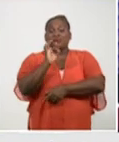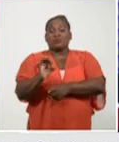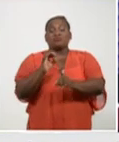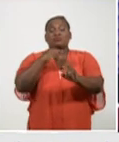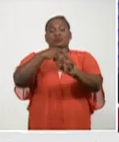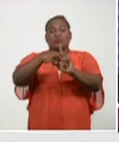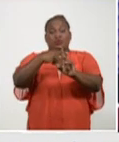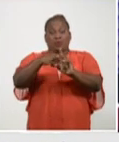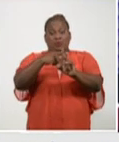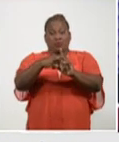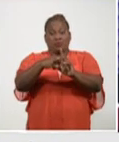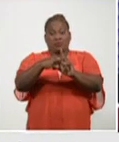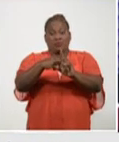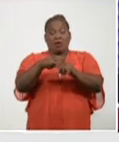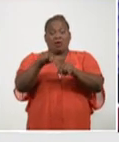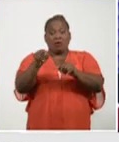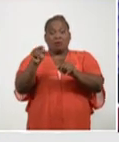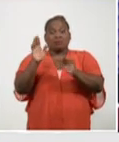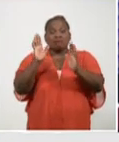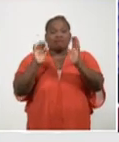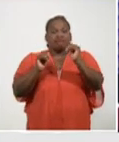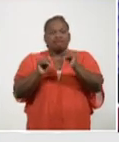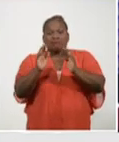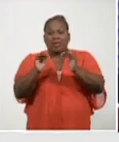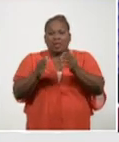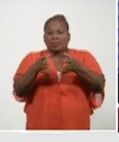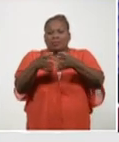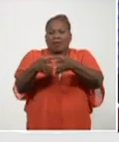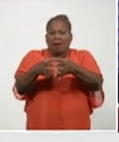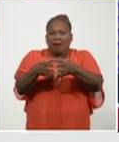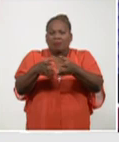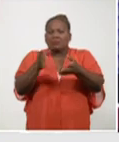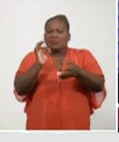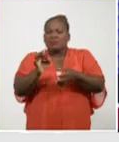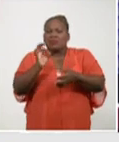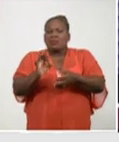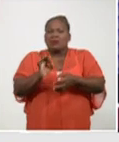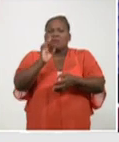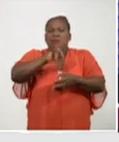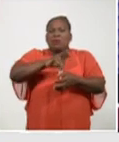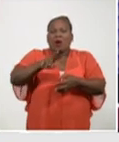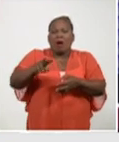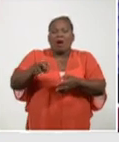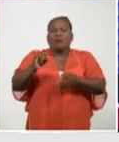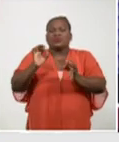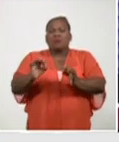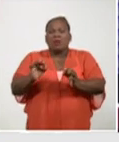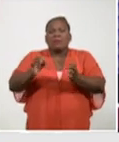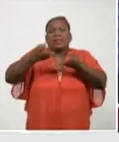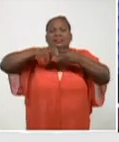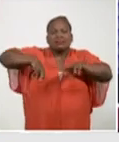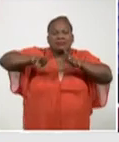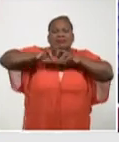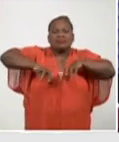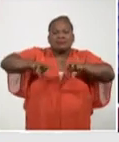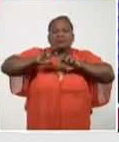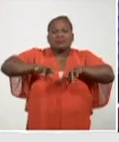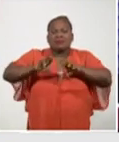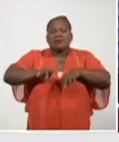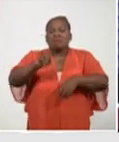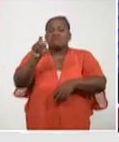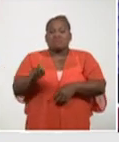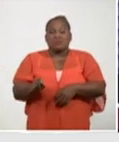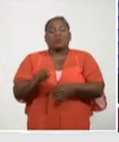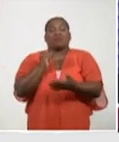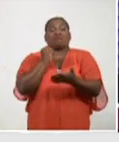donde se concentra y siempre buscamos, y es la razón del estudio de todos, los casos confirmados